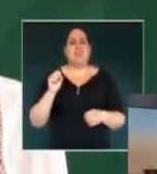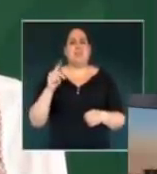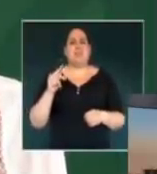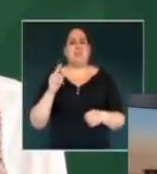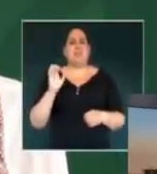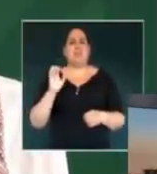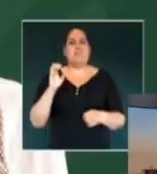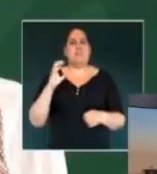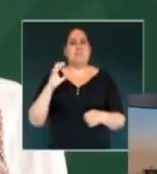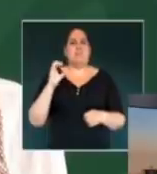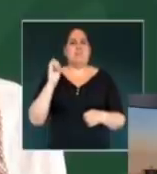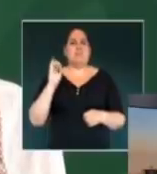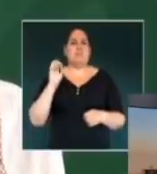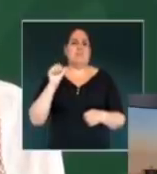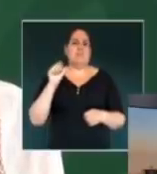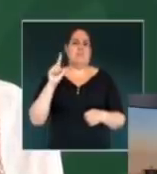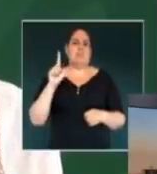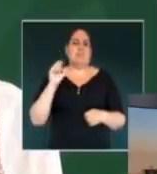No hay